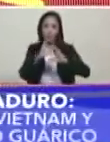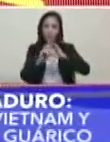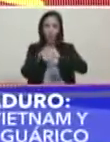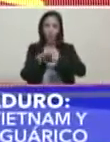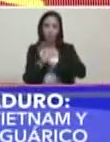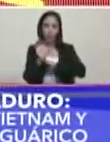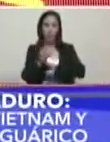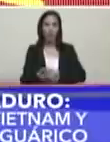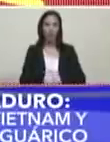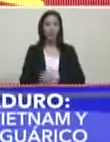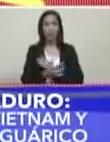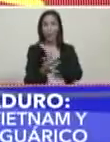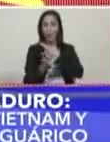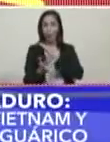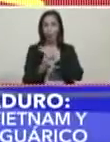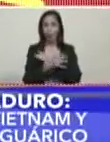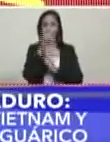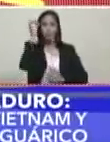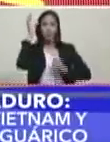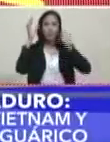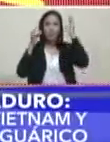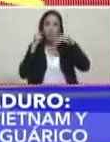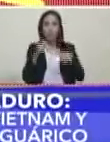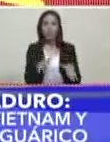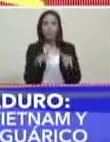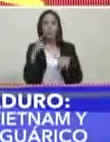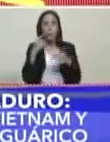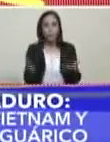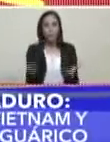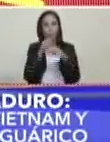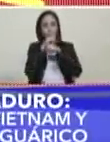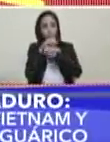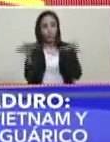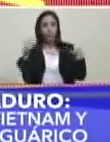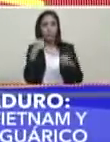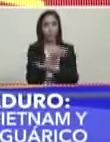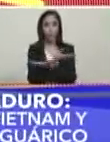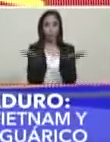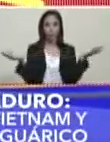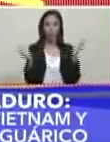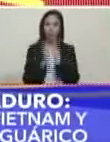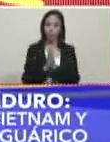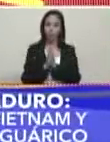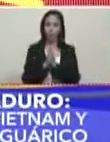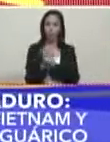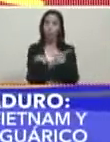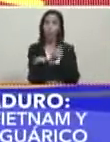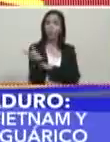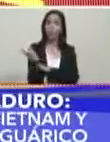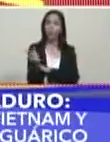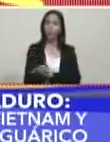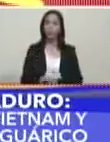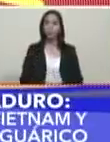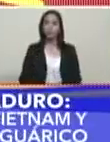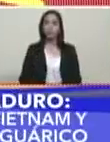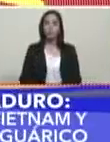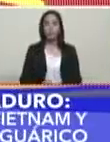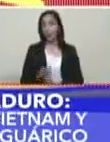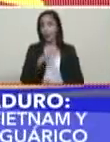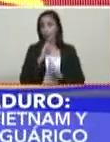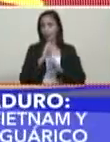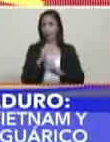a los tecnólogos, a los innovadores, sigo insistiendo, mi mensaje es para ustedes. Ustedes son la